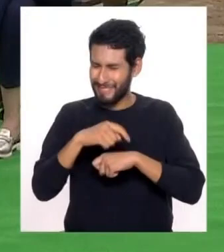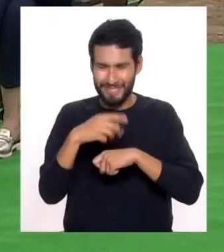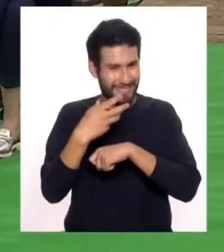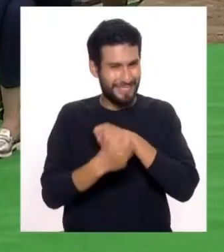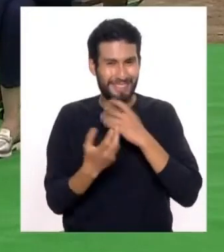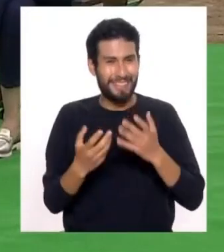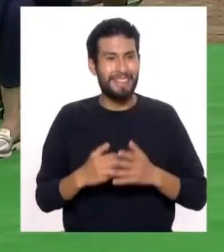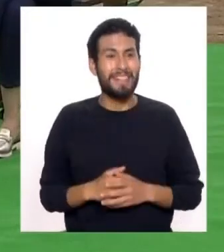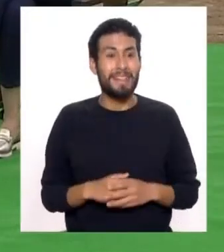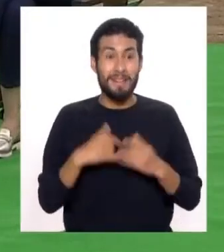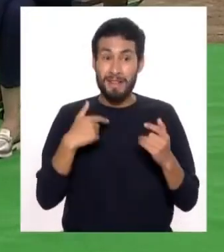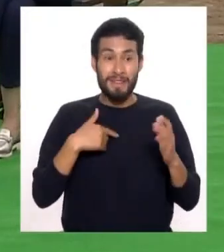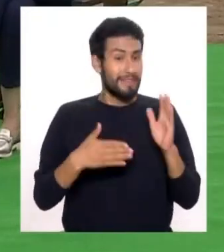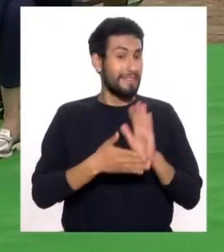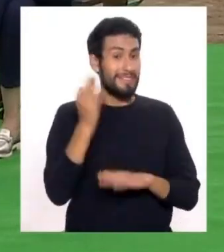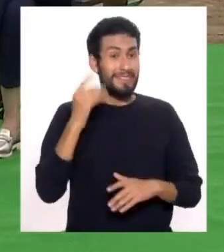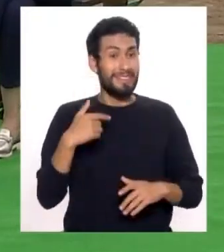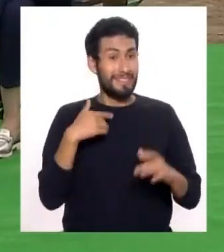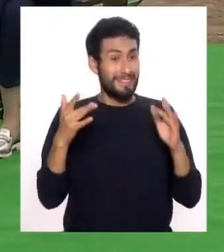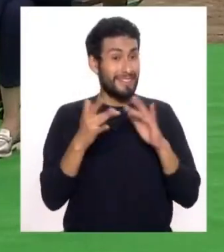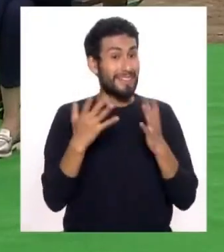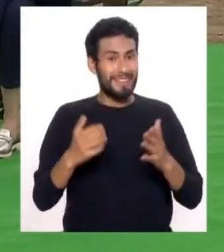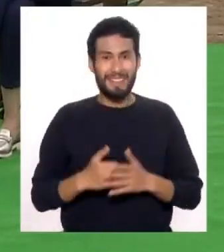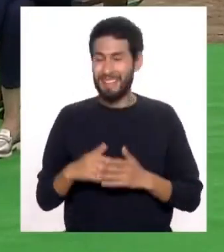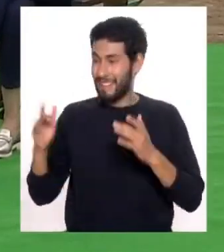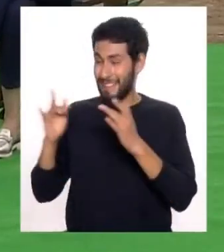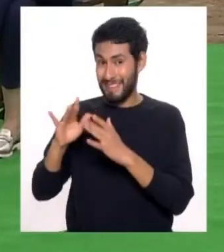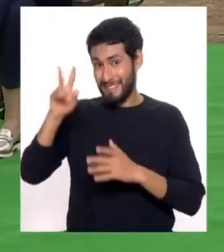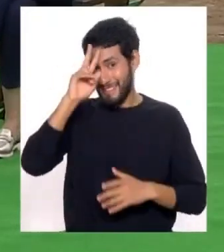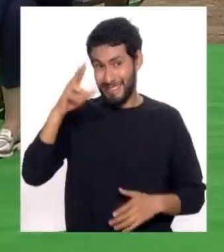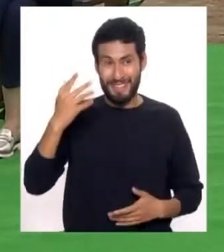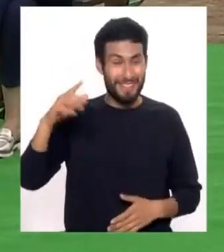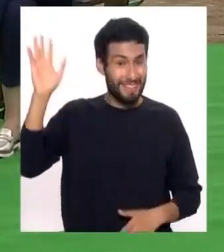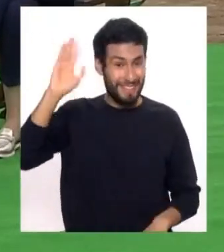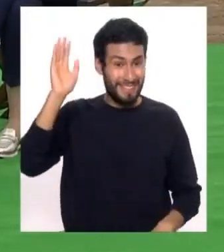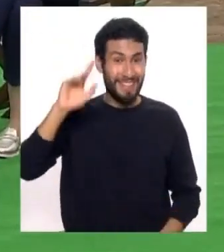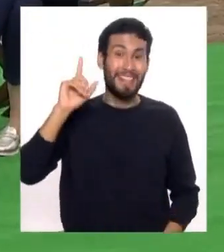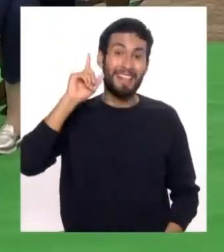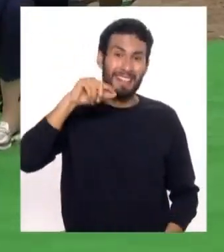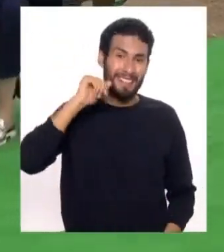más. Y nos vamos y nos conectamos con Conecta Perú. Bye bye, hasta